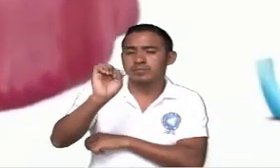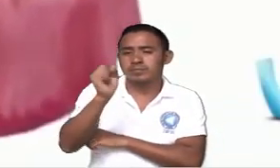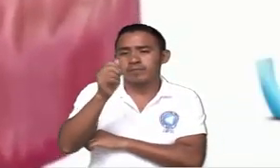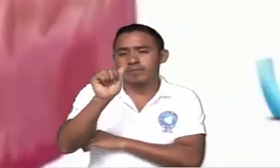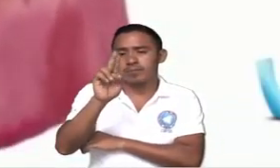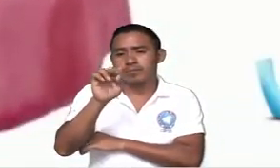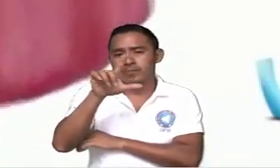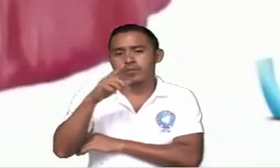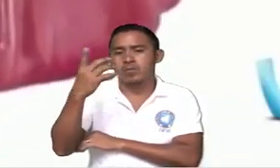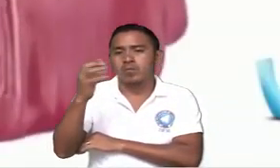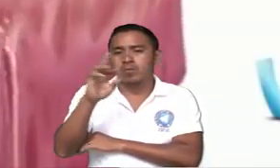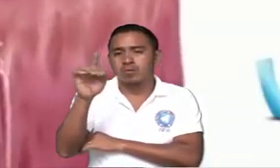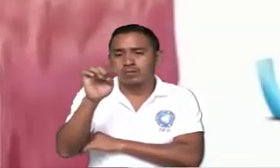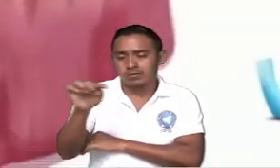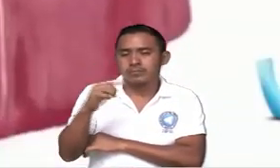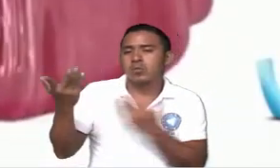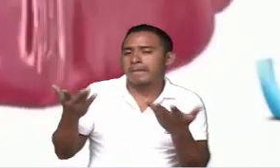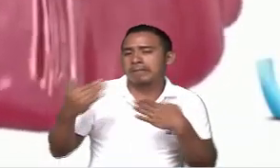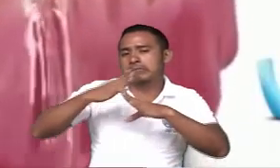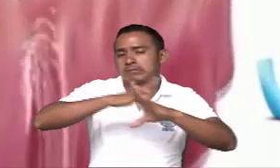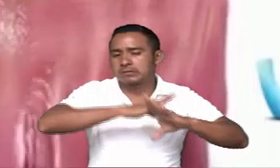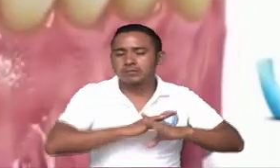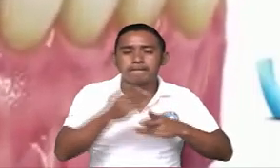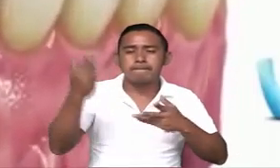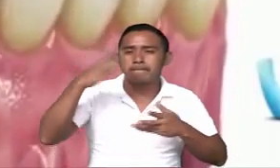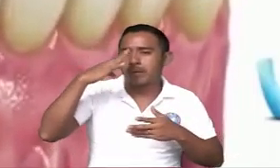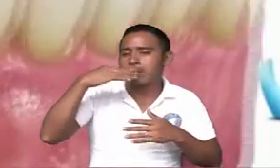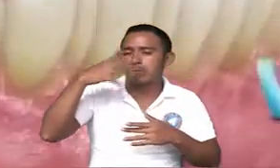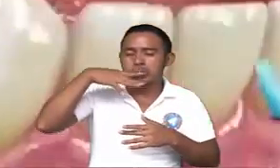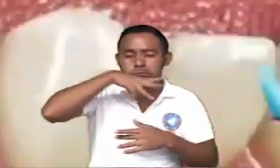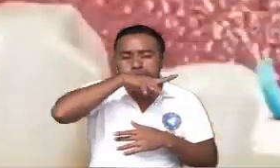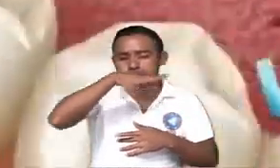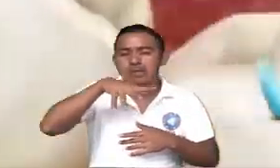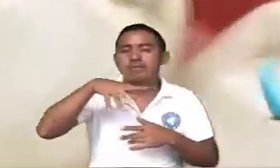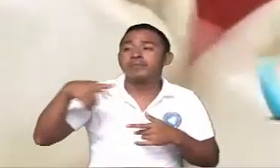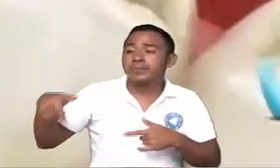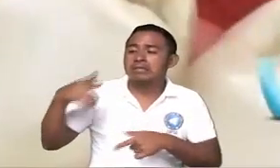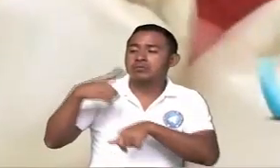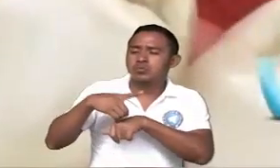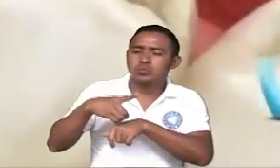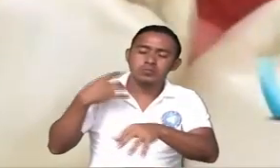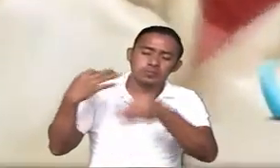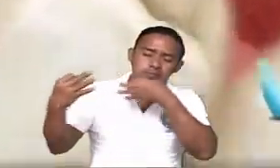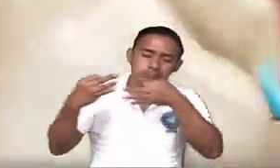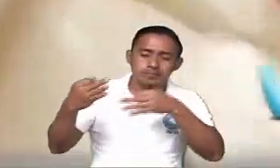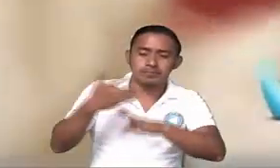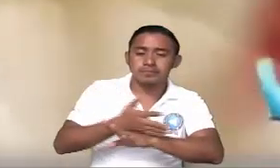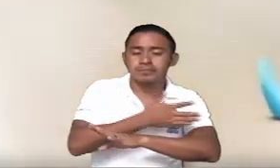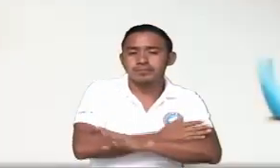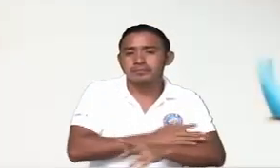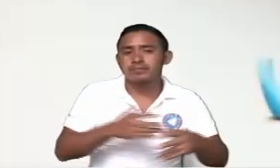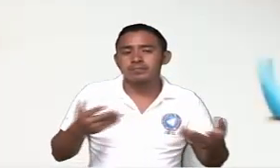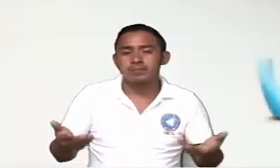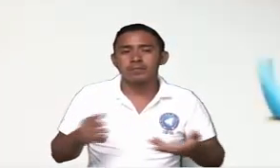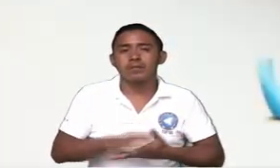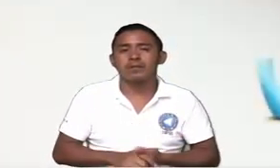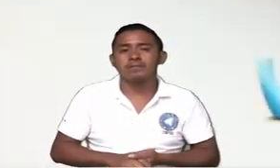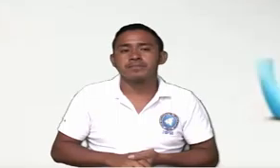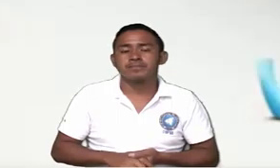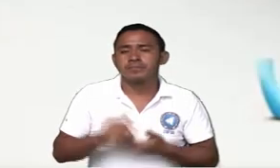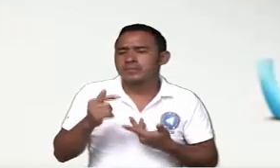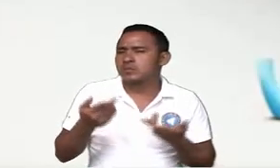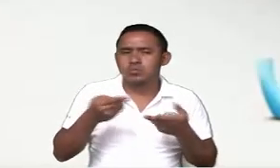la prevención y atención del mal aliento. El doctor Cruz nos decía en la primera parte del programa que es